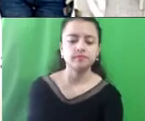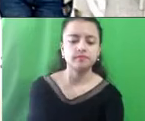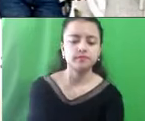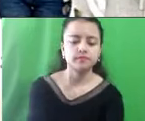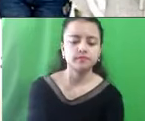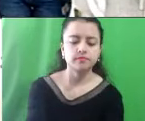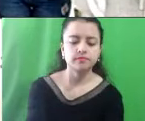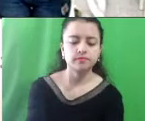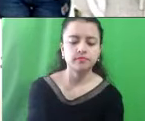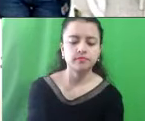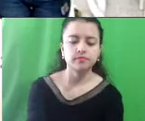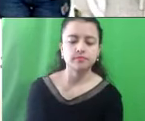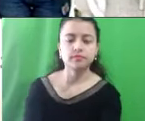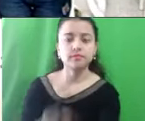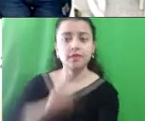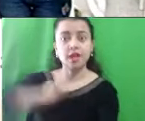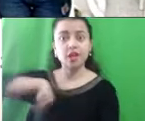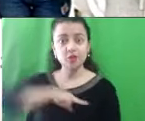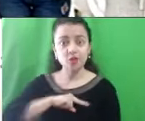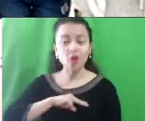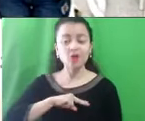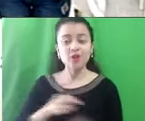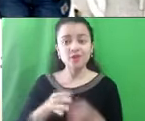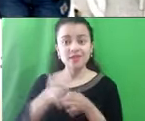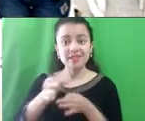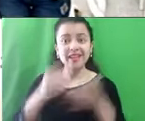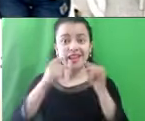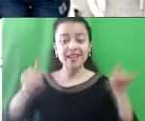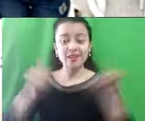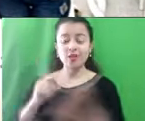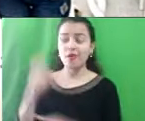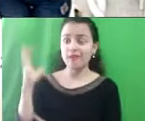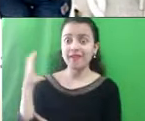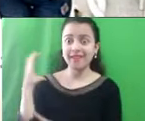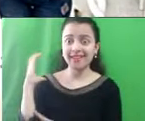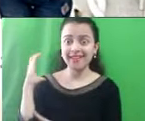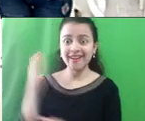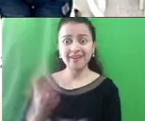Entonemos el himno de nuestro hermoso municipio Facatativá.